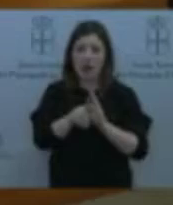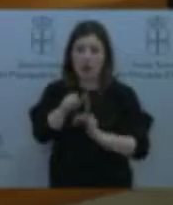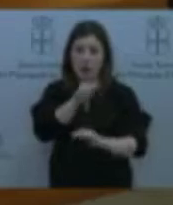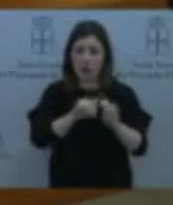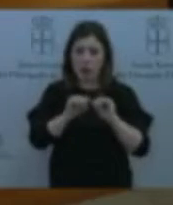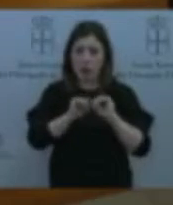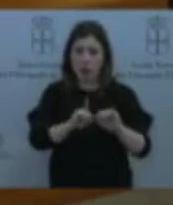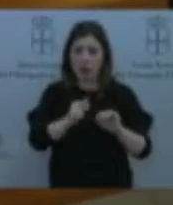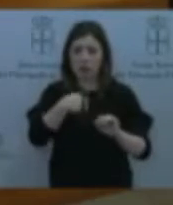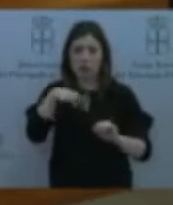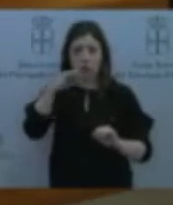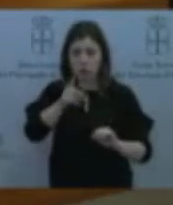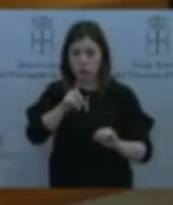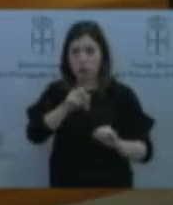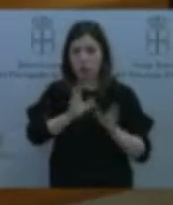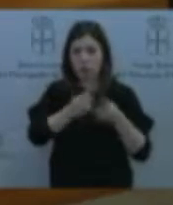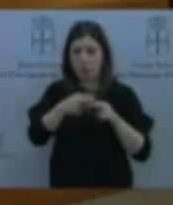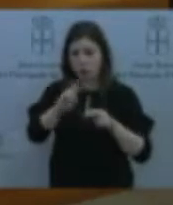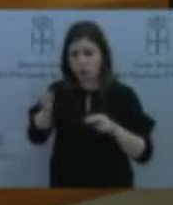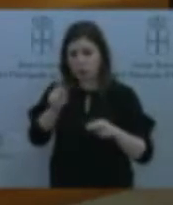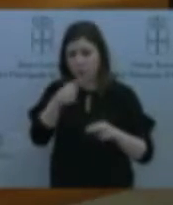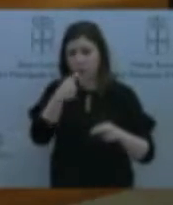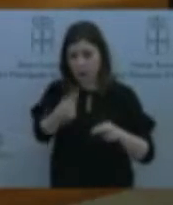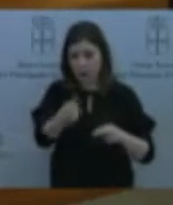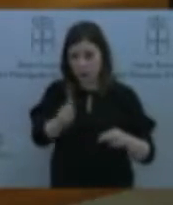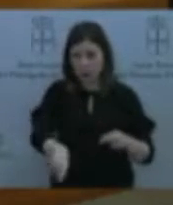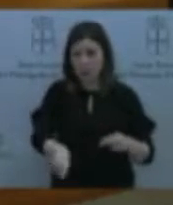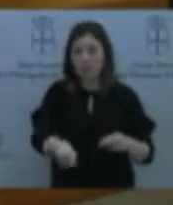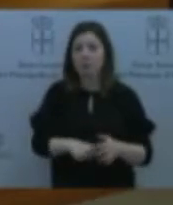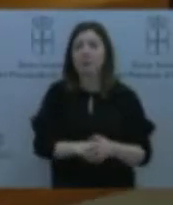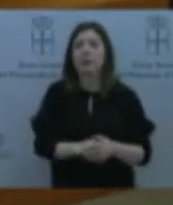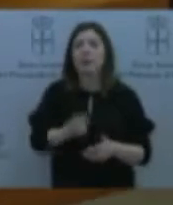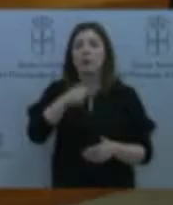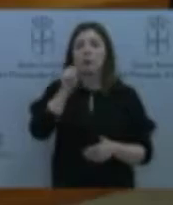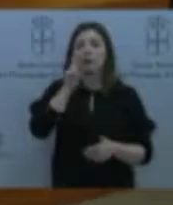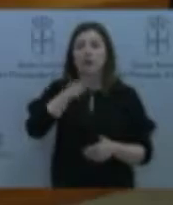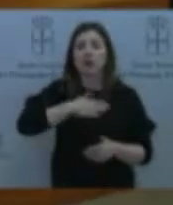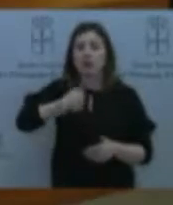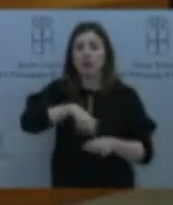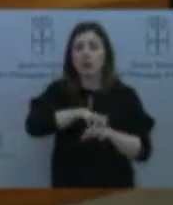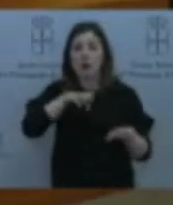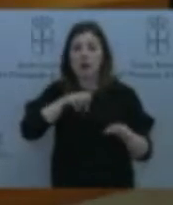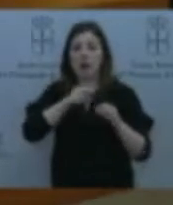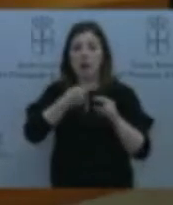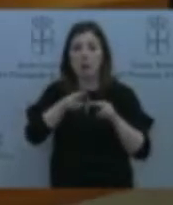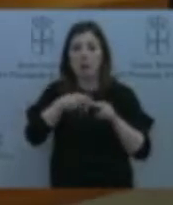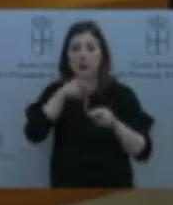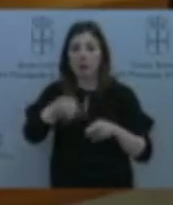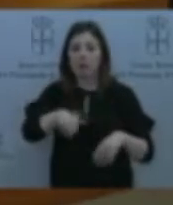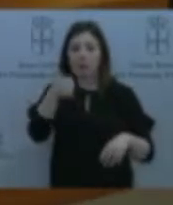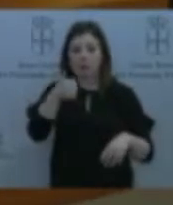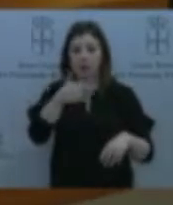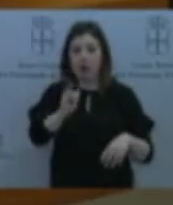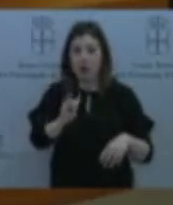eso. Desde nuestro punto de vista, hay una mayoría política para aprobarla. Esa mayoría que ustedes decían, cuando se consiga